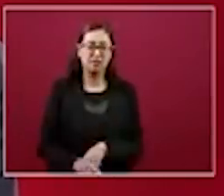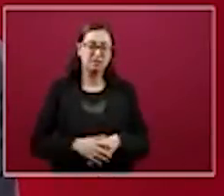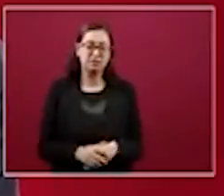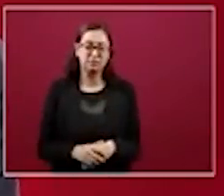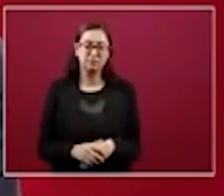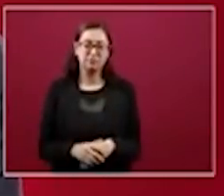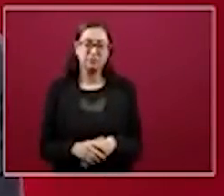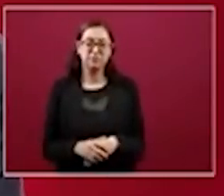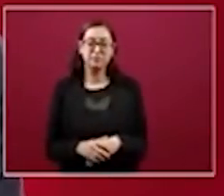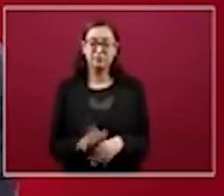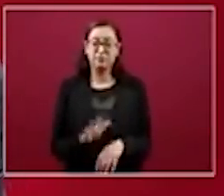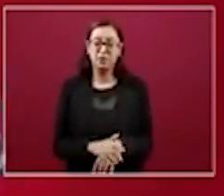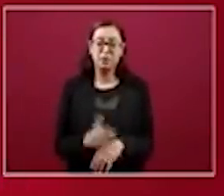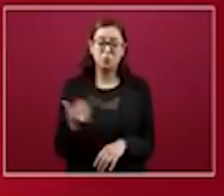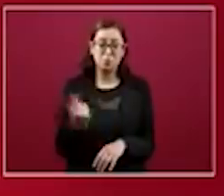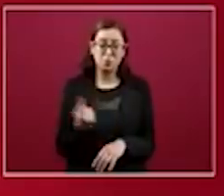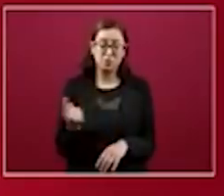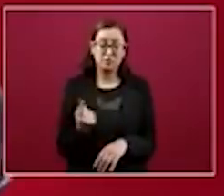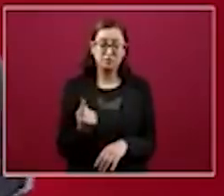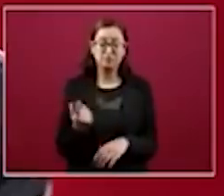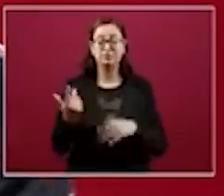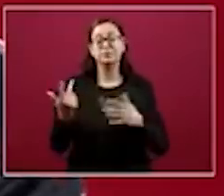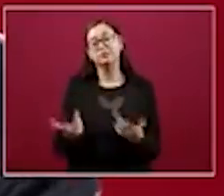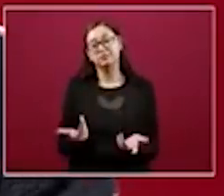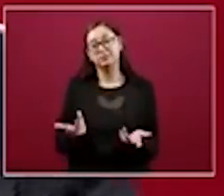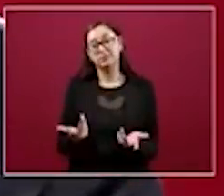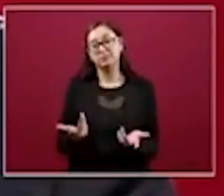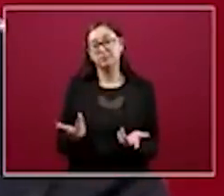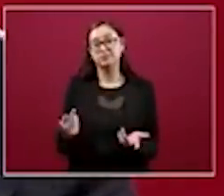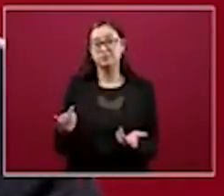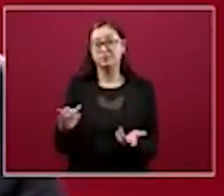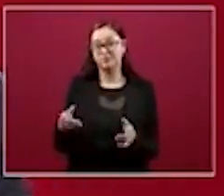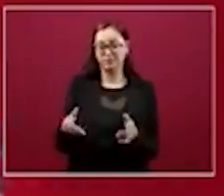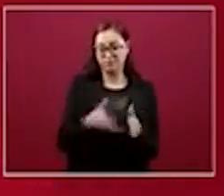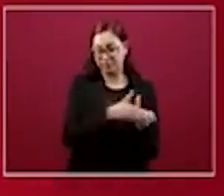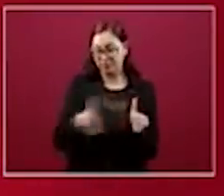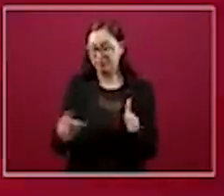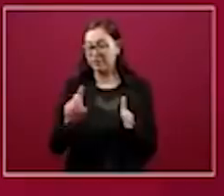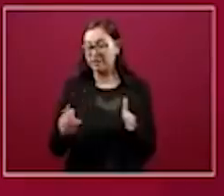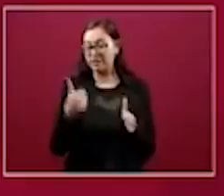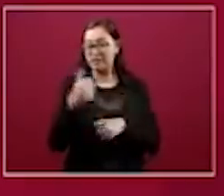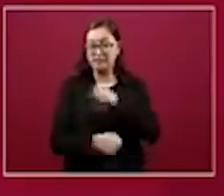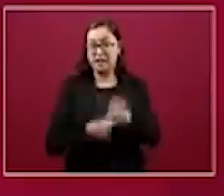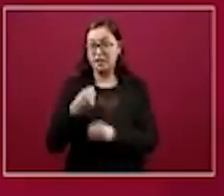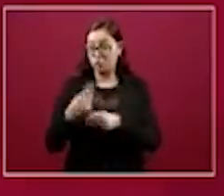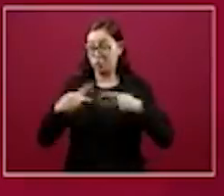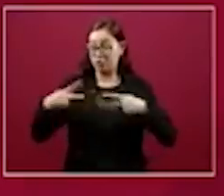porque si descontamos el aumento en la población en estos 36 años,